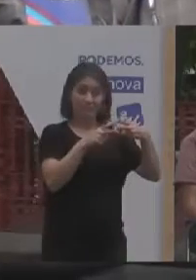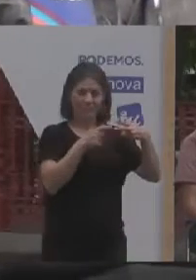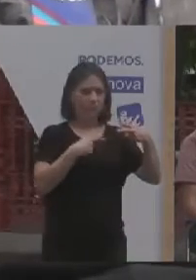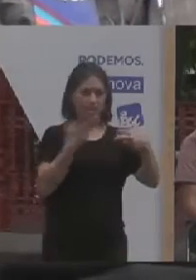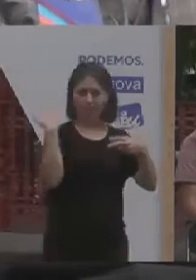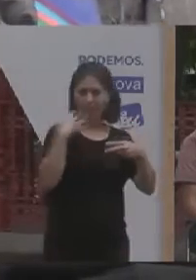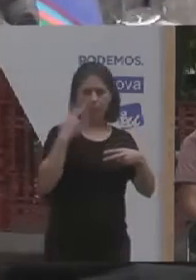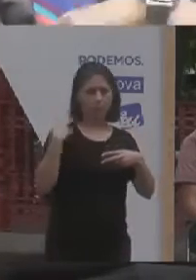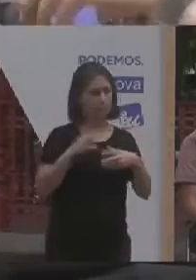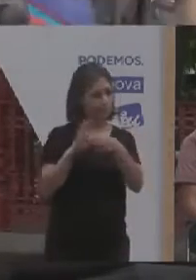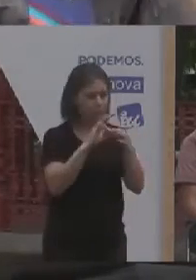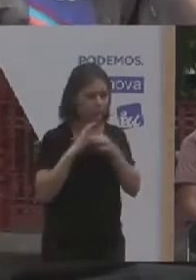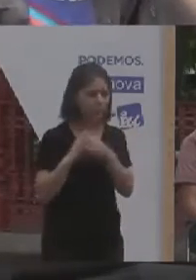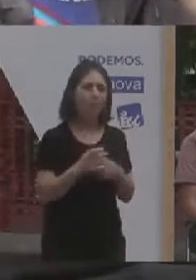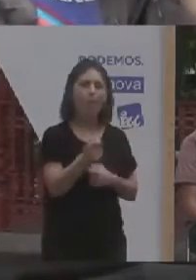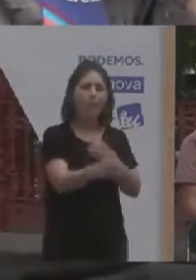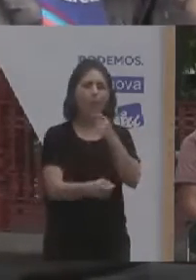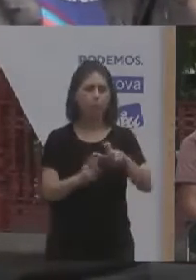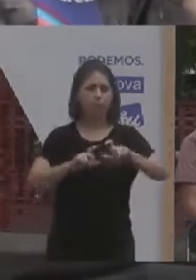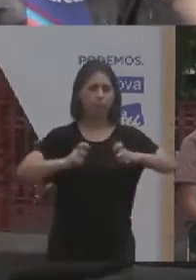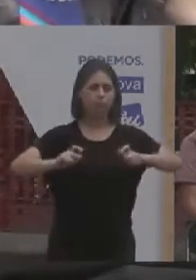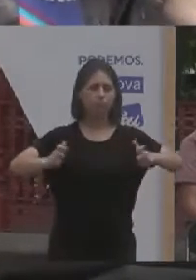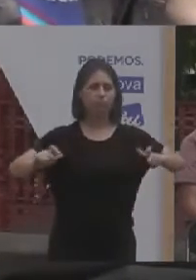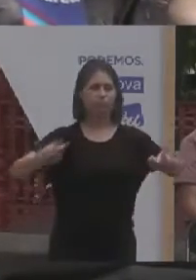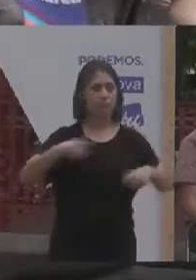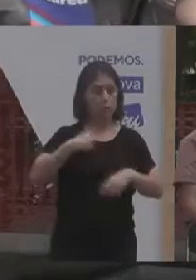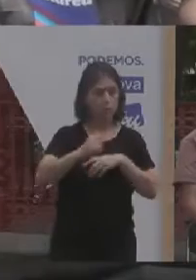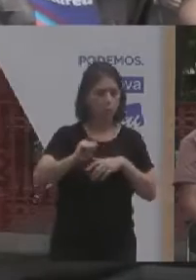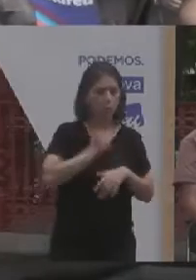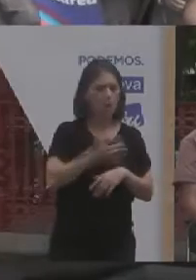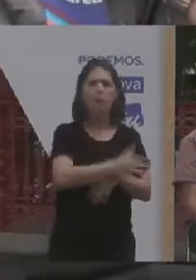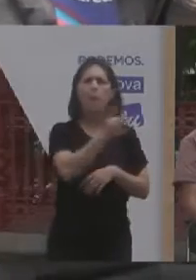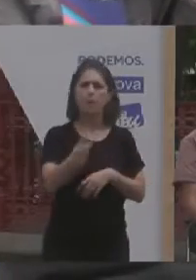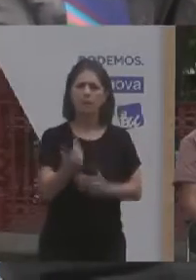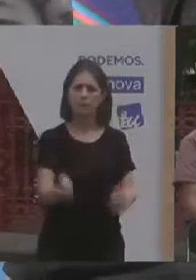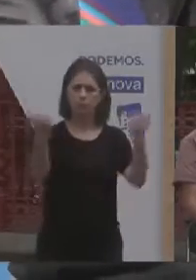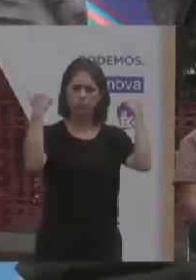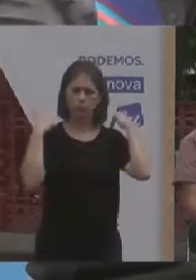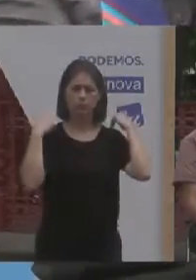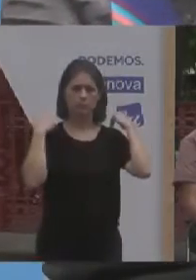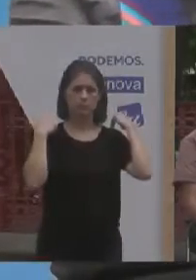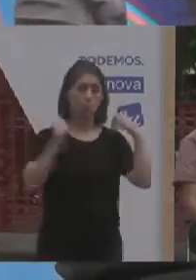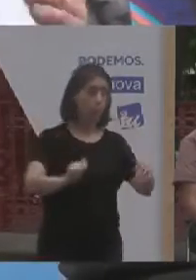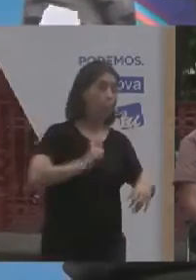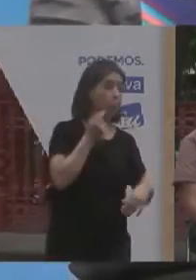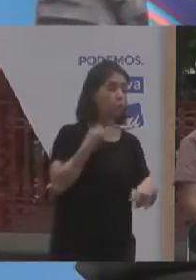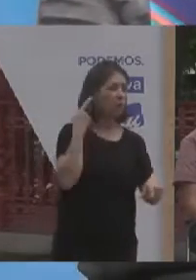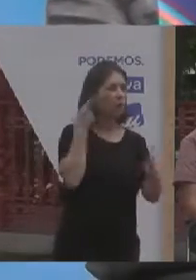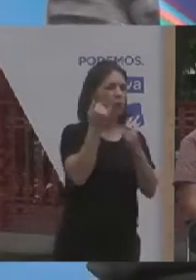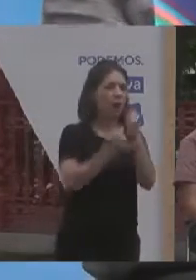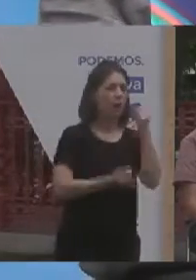Cada vez somos máis. Temos unha oportunidade, pero tamén temos unha responsabilidade. Temos a oportunidade de